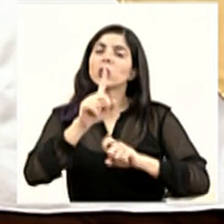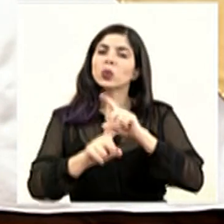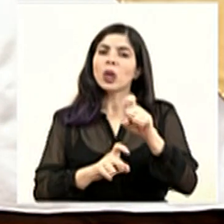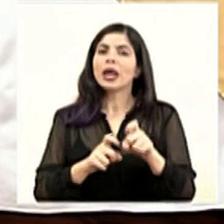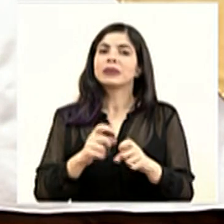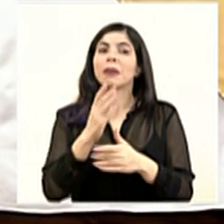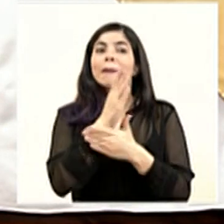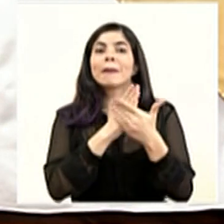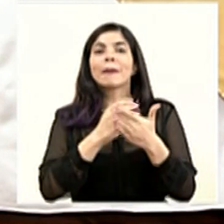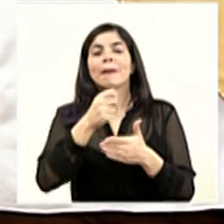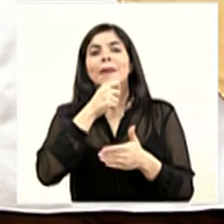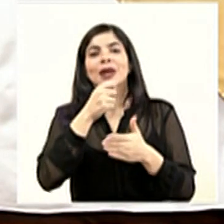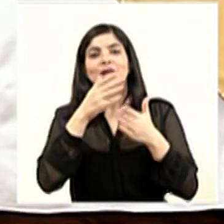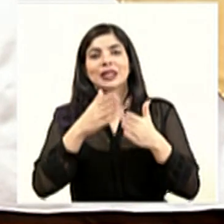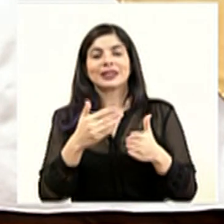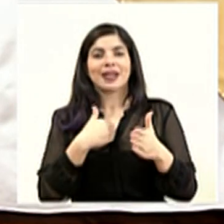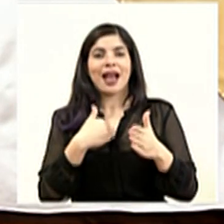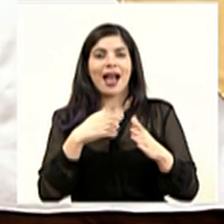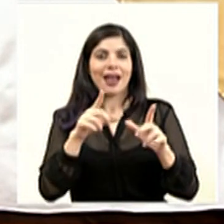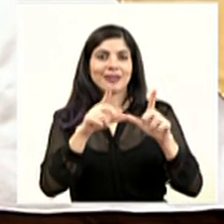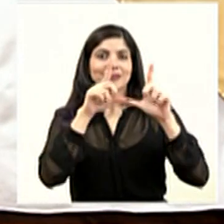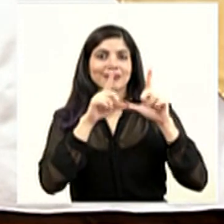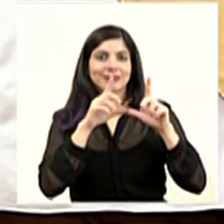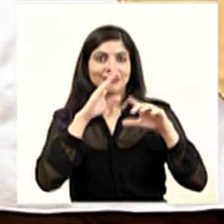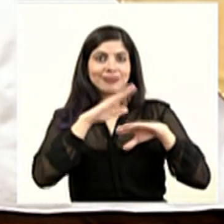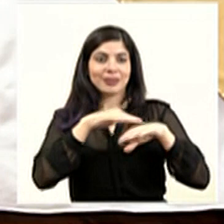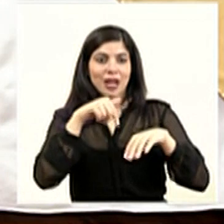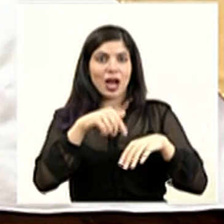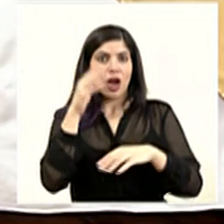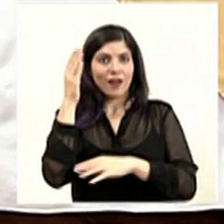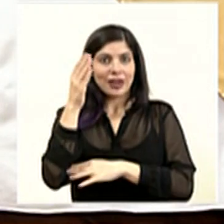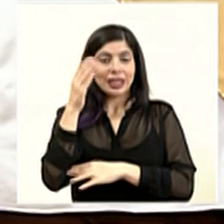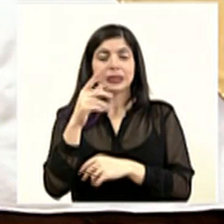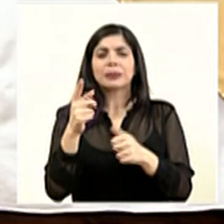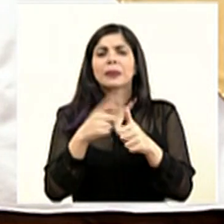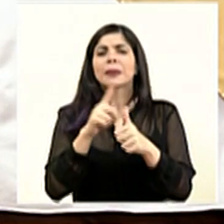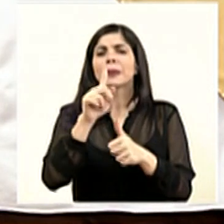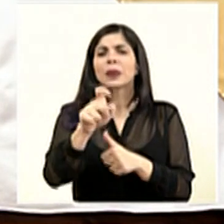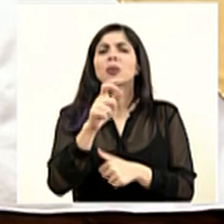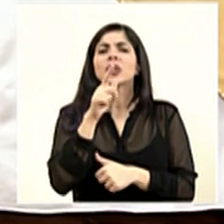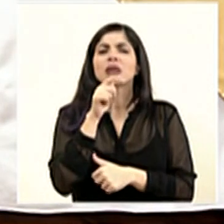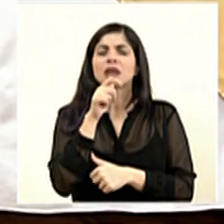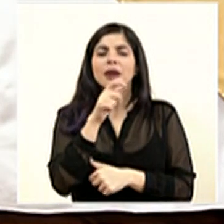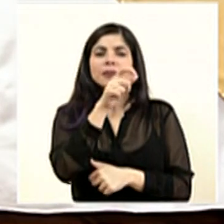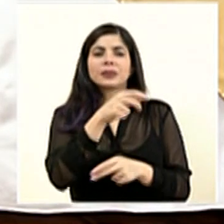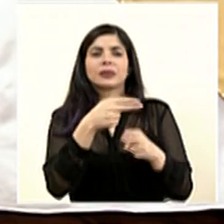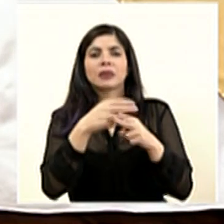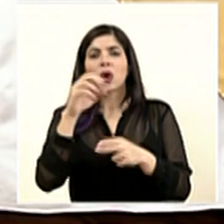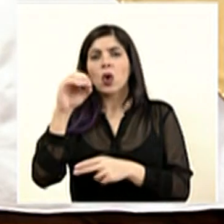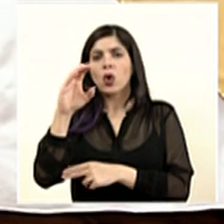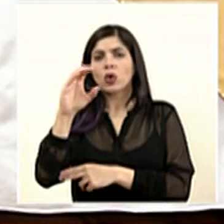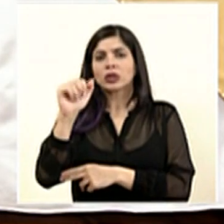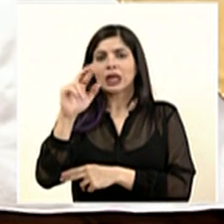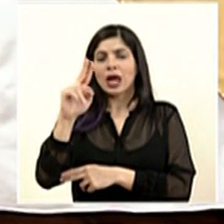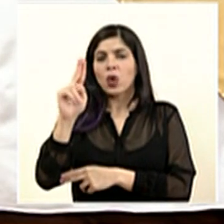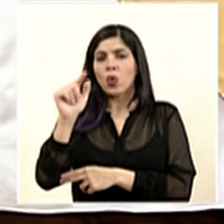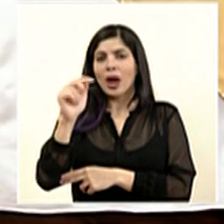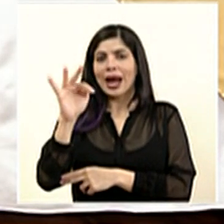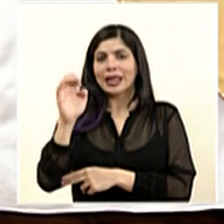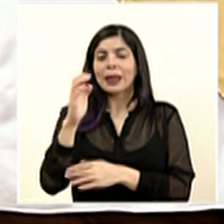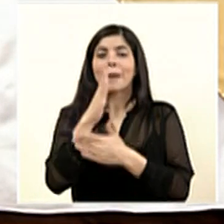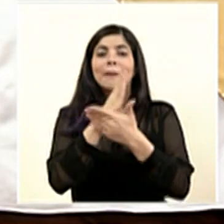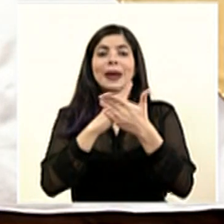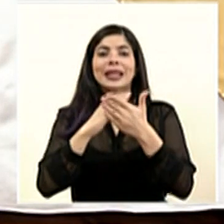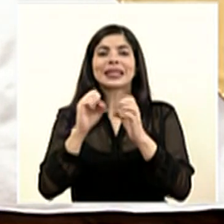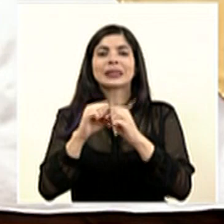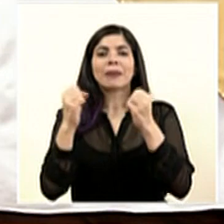de los colegas que se acreditaron para la conferencia de prensa. La primera consulta la hace el colega Óscar Ugarte, de Semanario Universidad, y